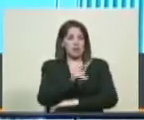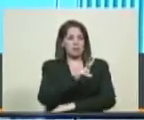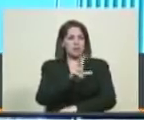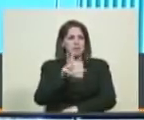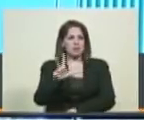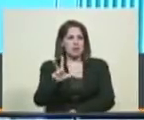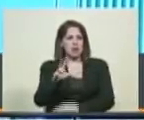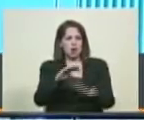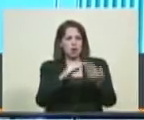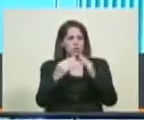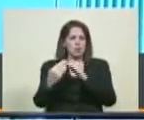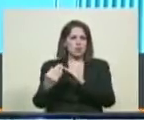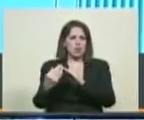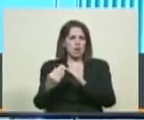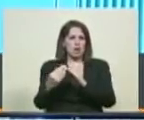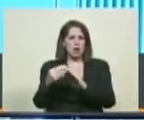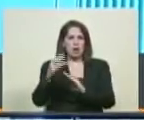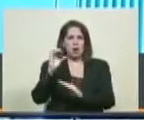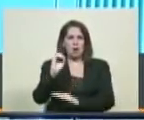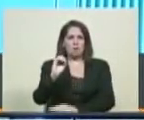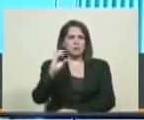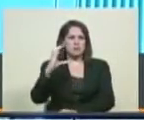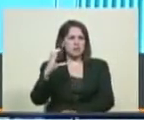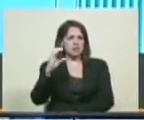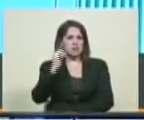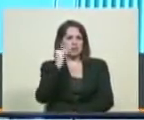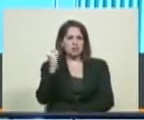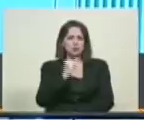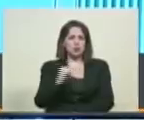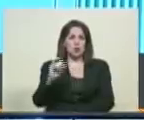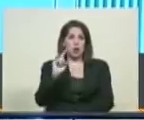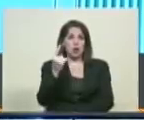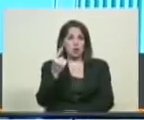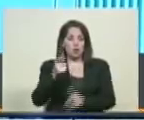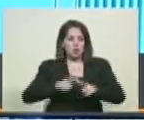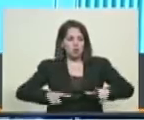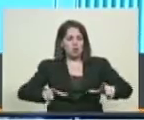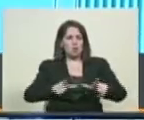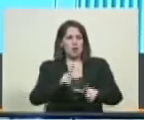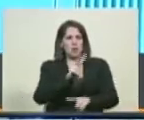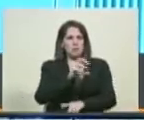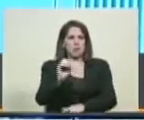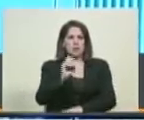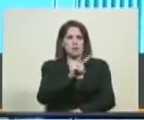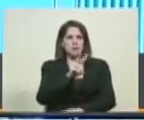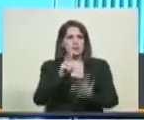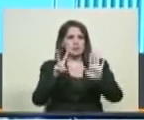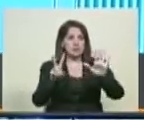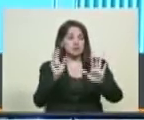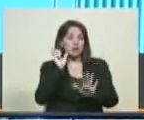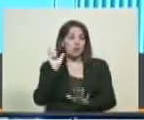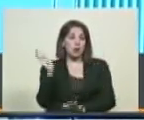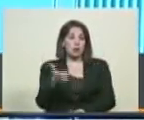de la comuna Oropesa Castillo, zona 1, vereda 2027 de Guarena.